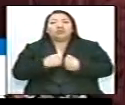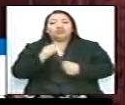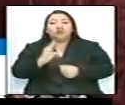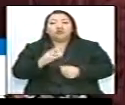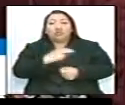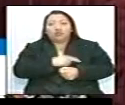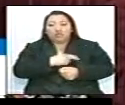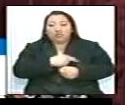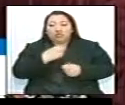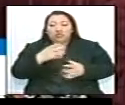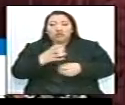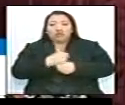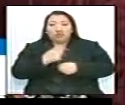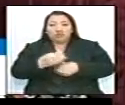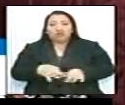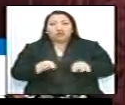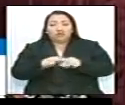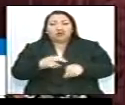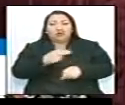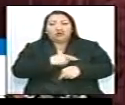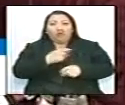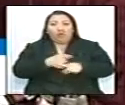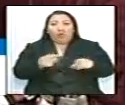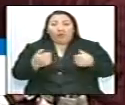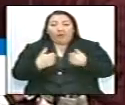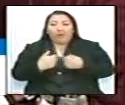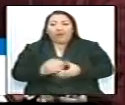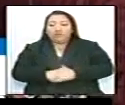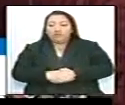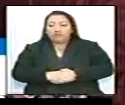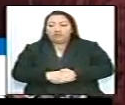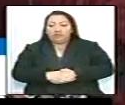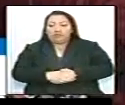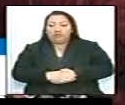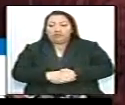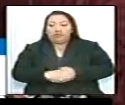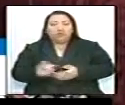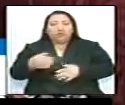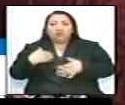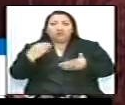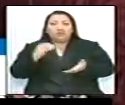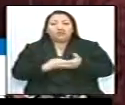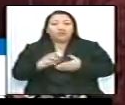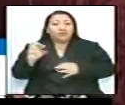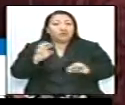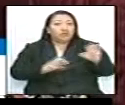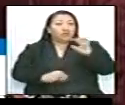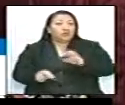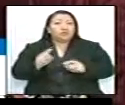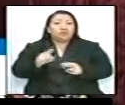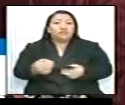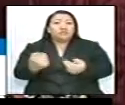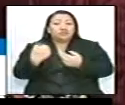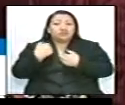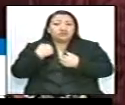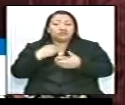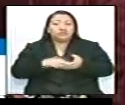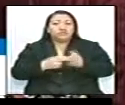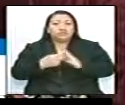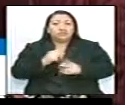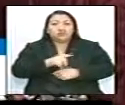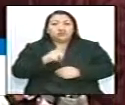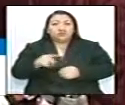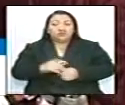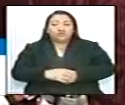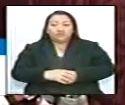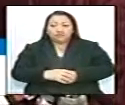quiero rescatar esa honorabilidad que ustedes tienen. No podemos poner en duda el papel de